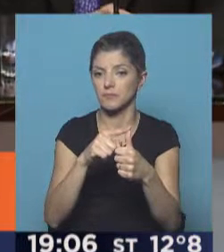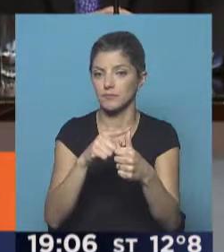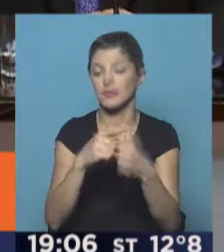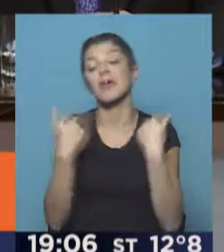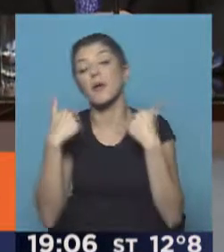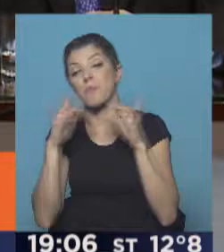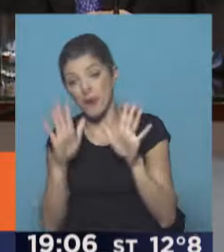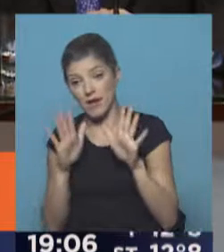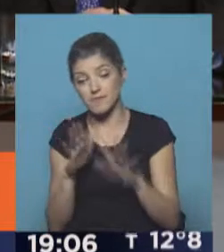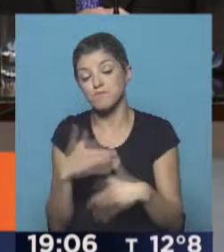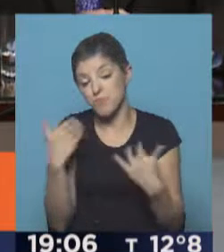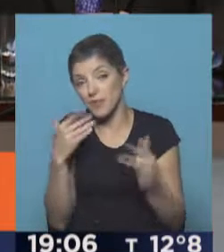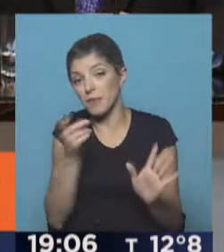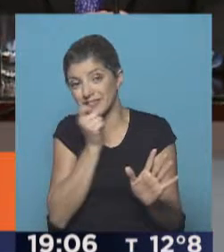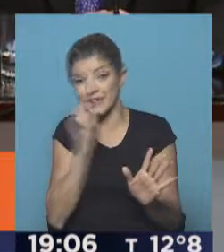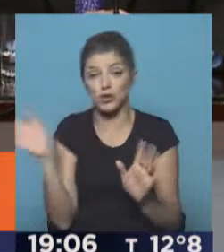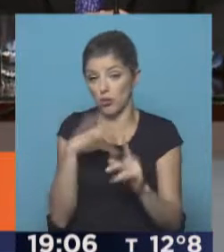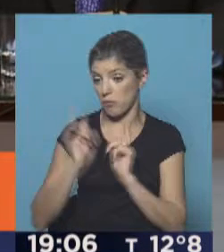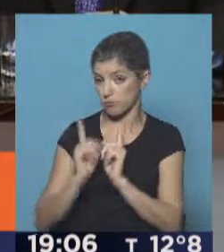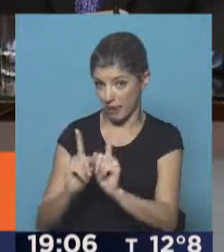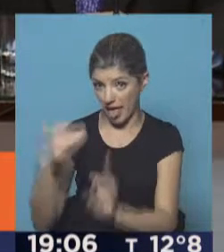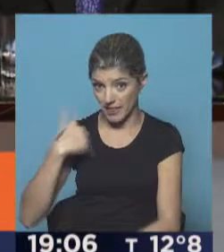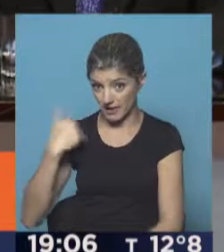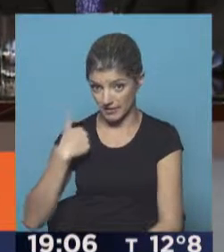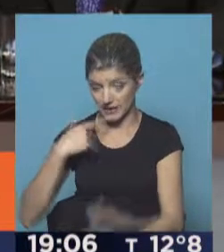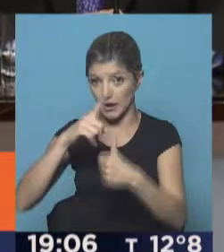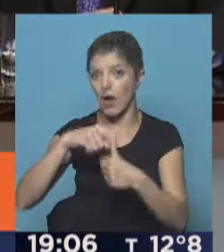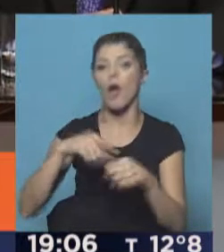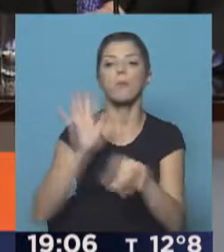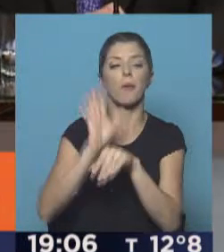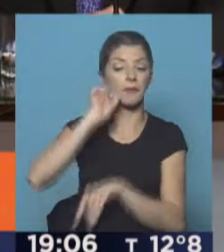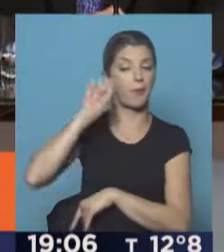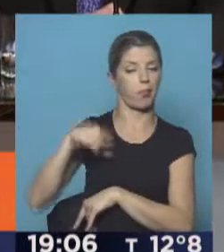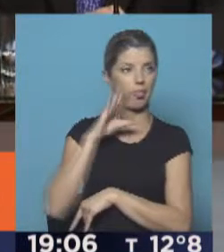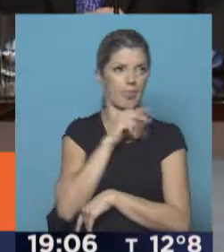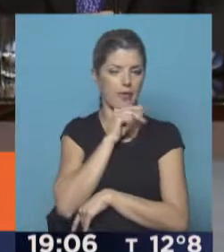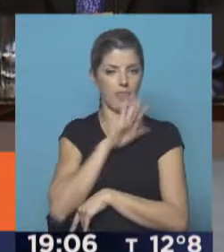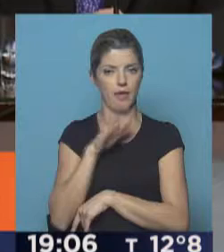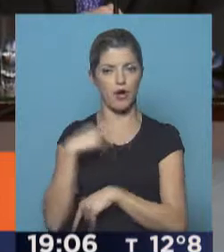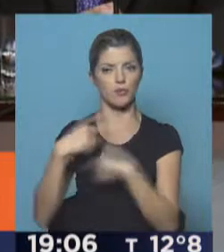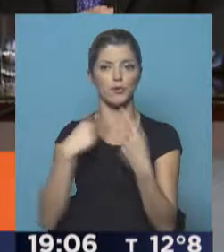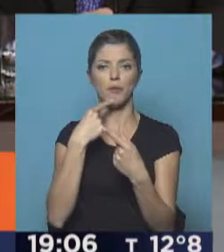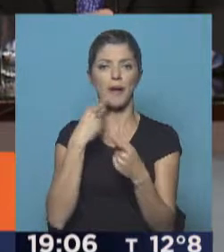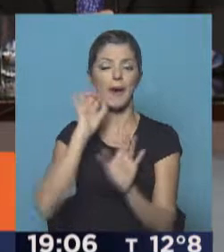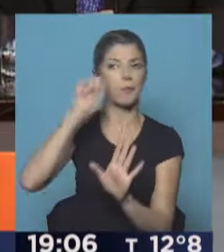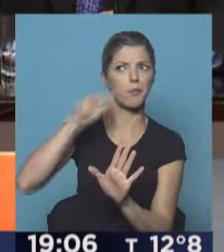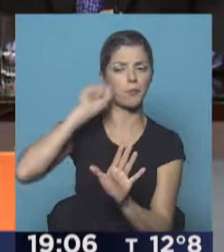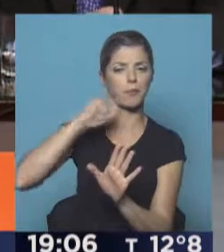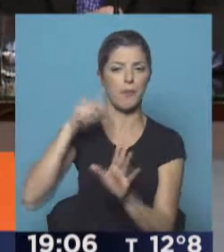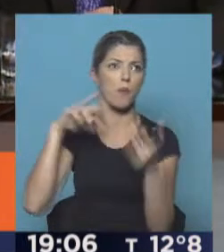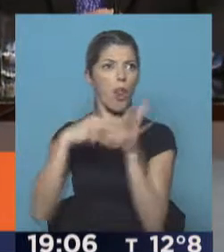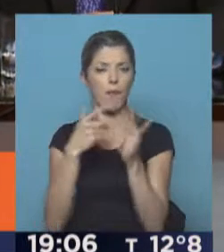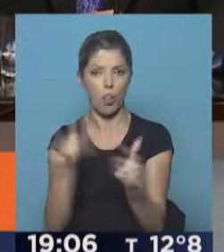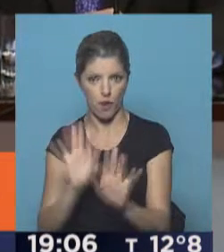se hubiera recorrido si no cambiaba nada en la Argentina, de hacer como si no hubiese pasado nada, digamos, ¿no? De seguir negando la realidad. Y creo